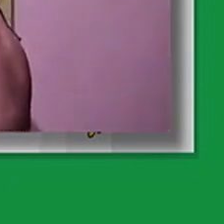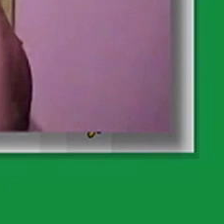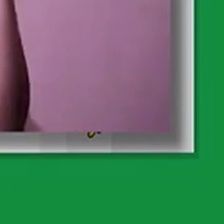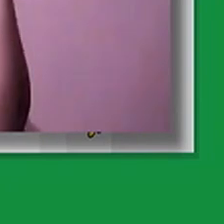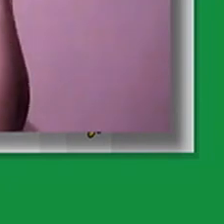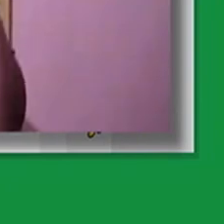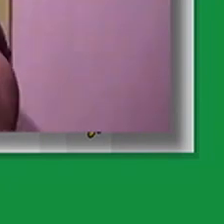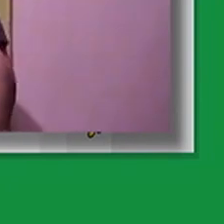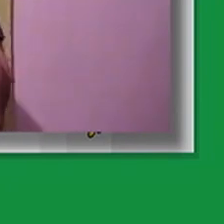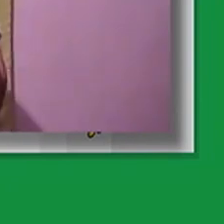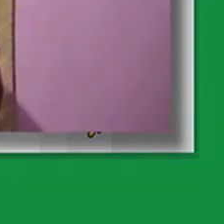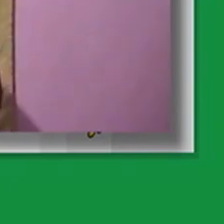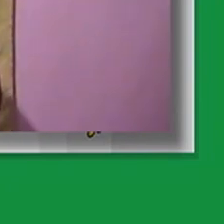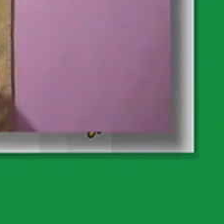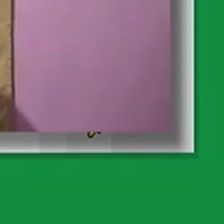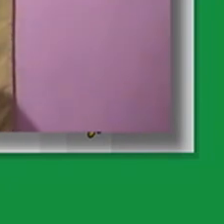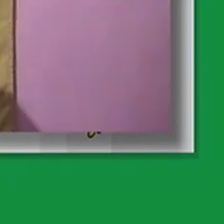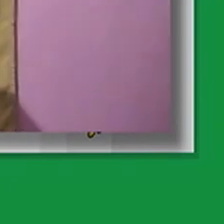Secuencias.